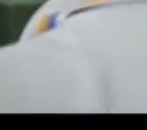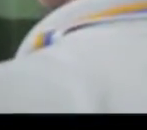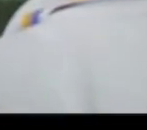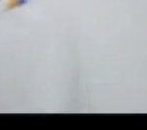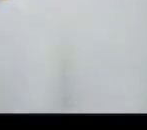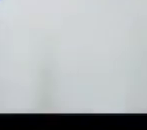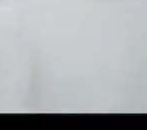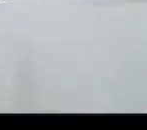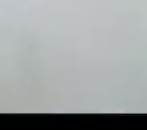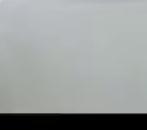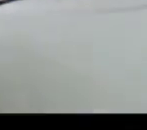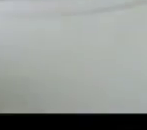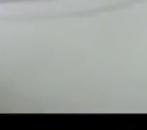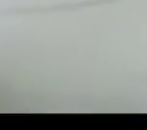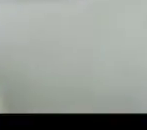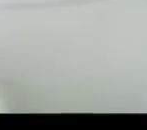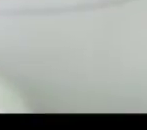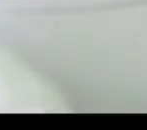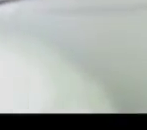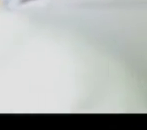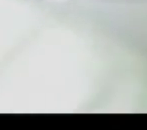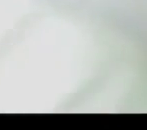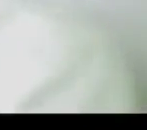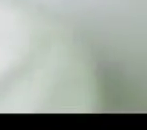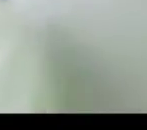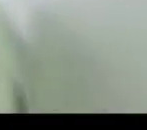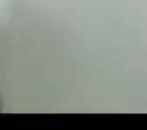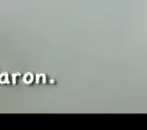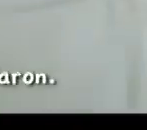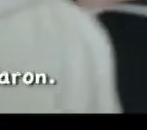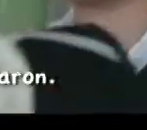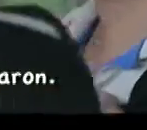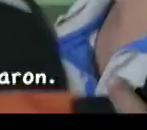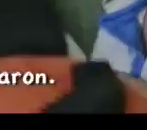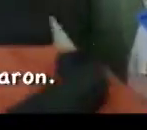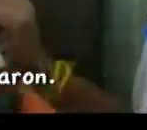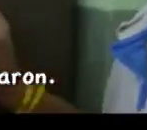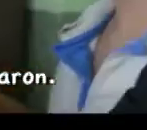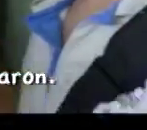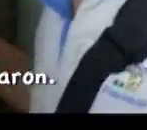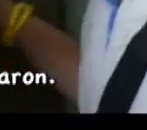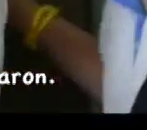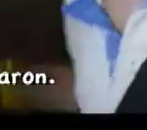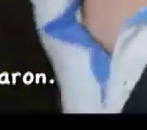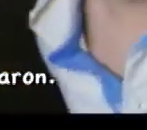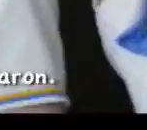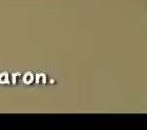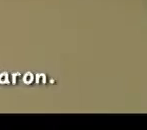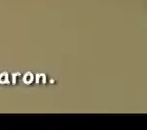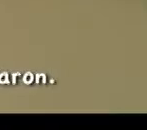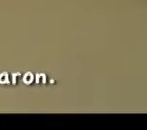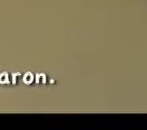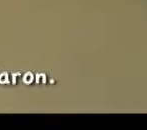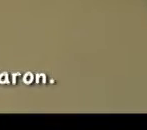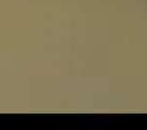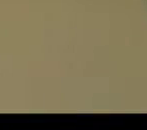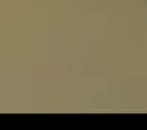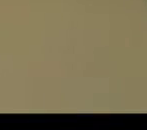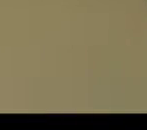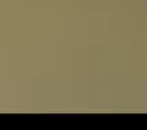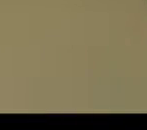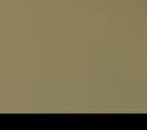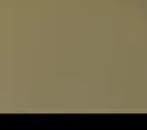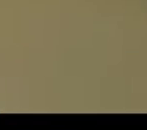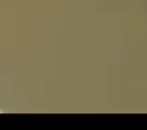con los que no hablaba, de esos que llegan, pues juegan fútbol, inesperadamente llegaron y me saludaron.